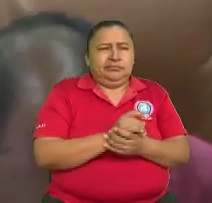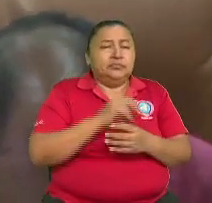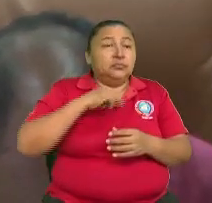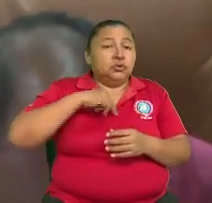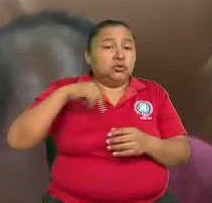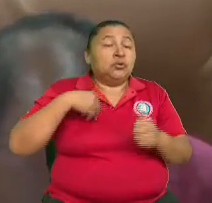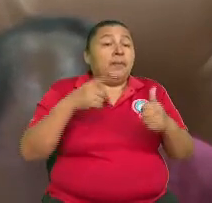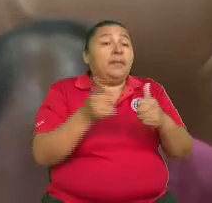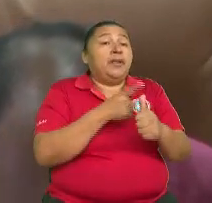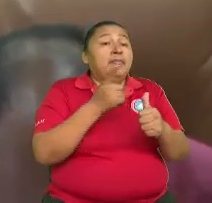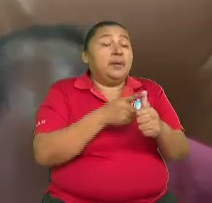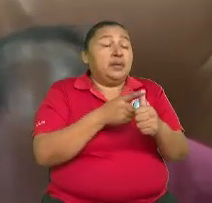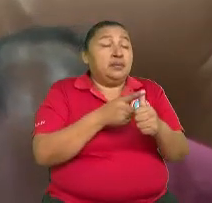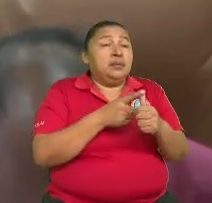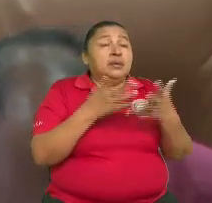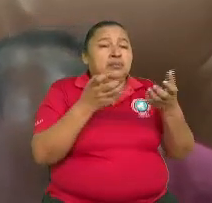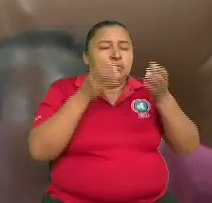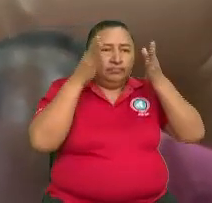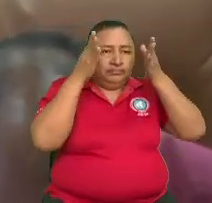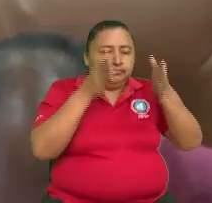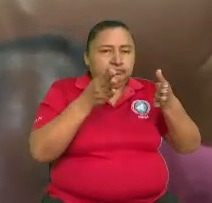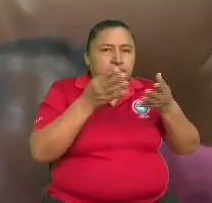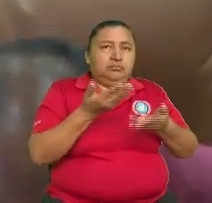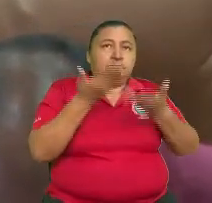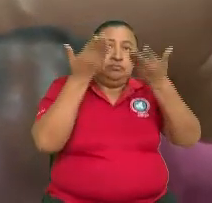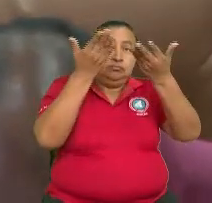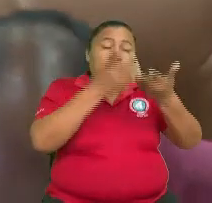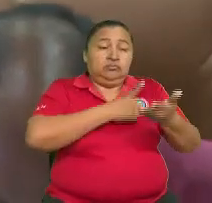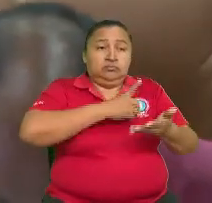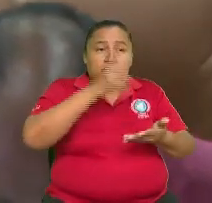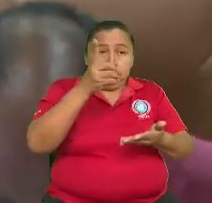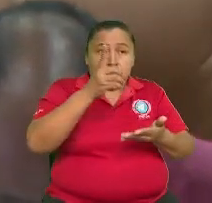Nosotros primero estamos puestos en la mano de Dios.